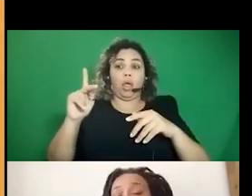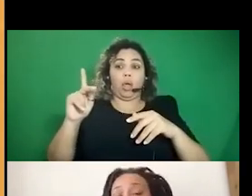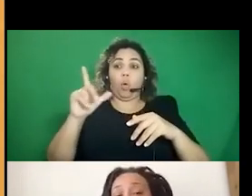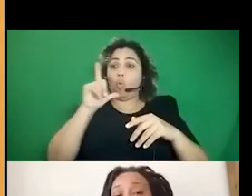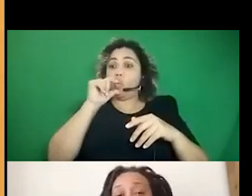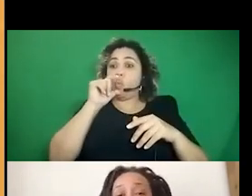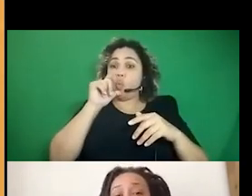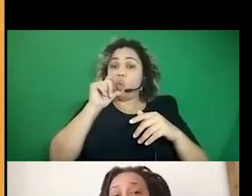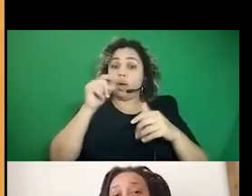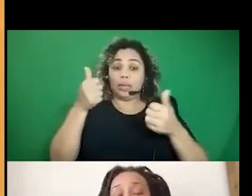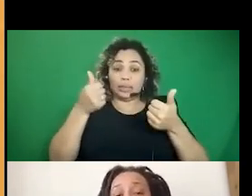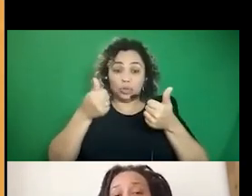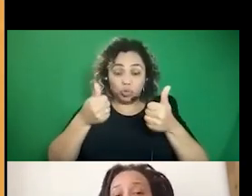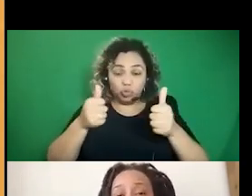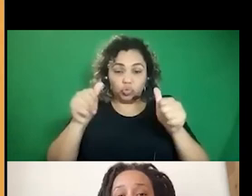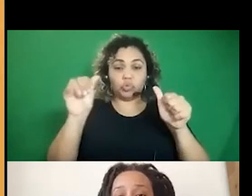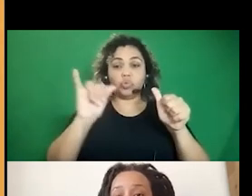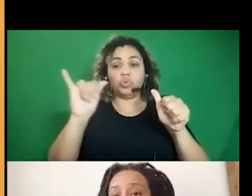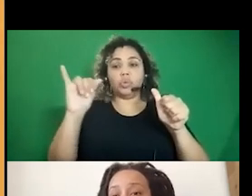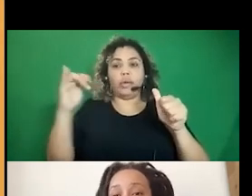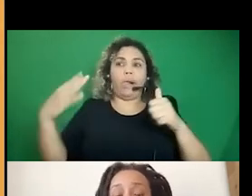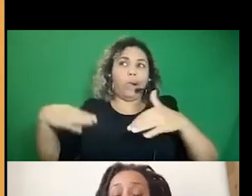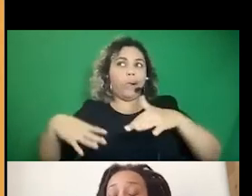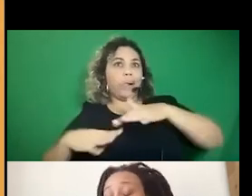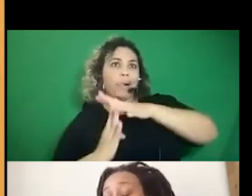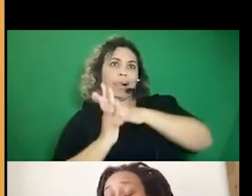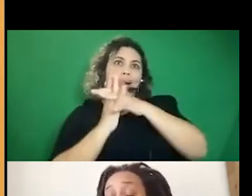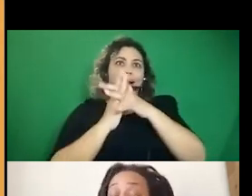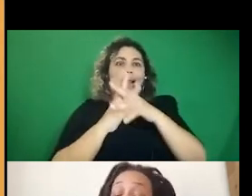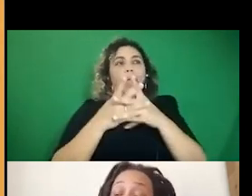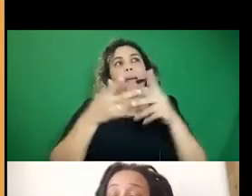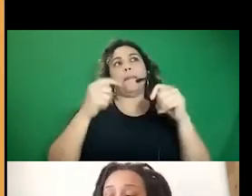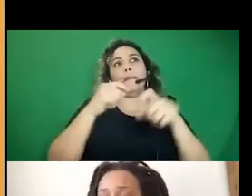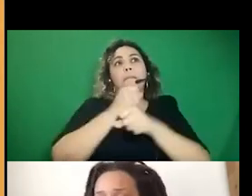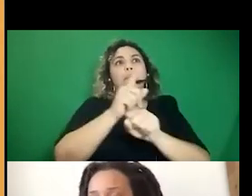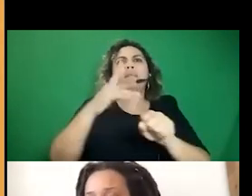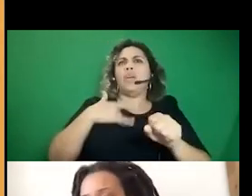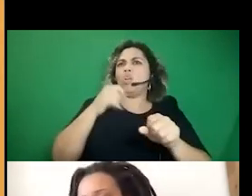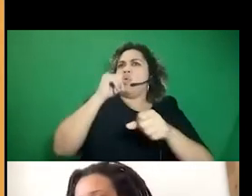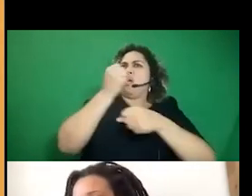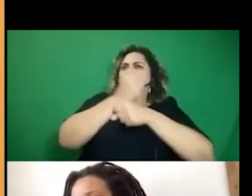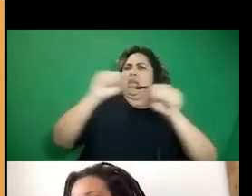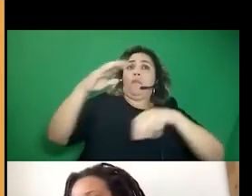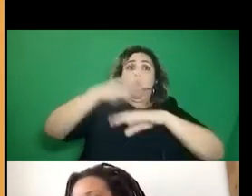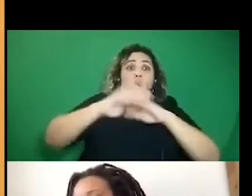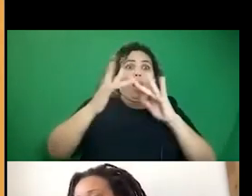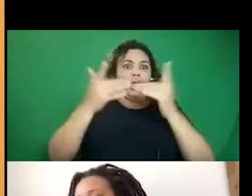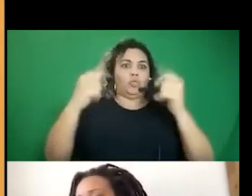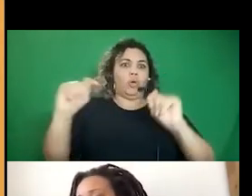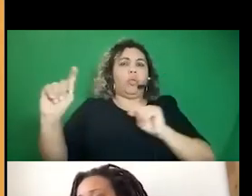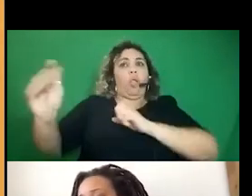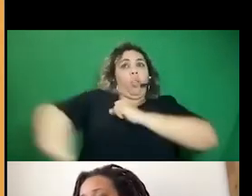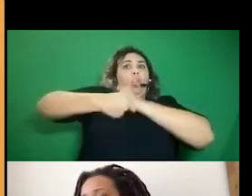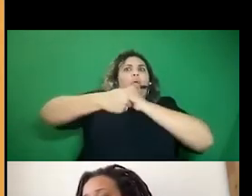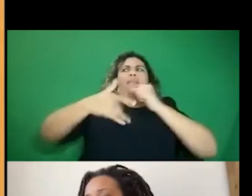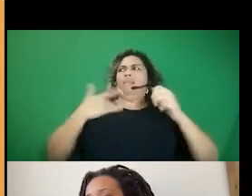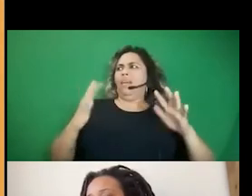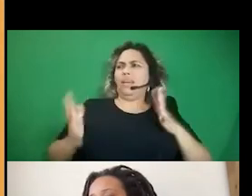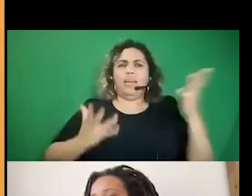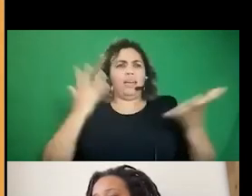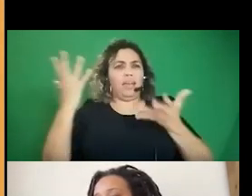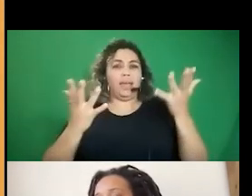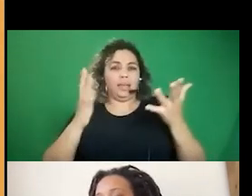mercadotecnia etcétera entonces las personas en forza estaban tratando de infiltrar esta este movimiento y